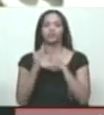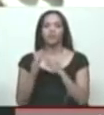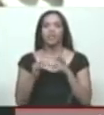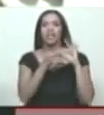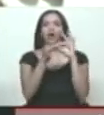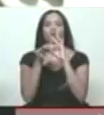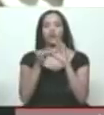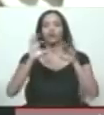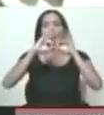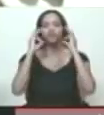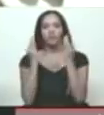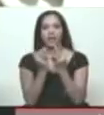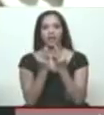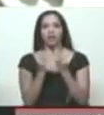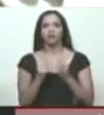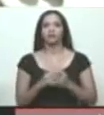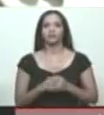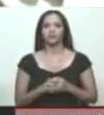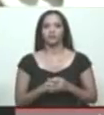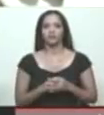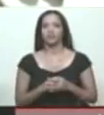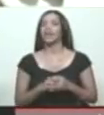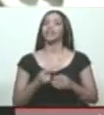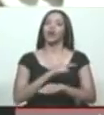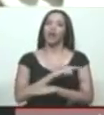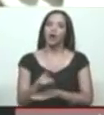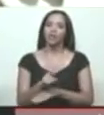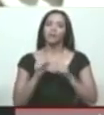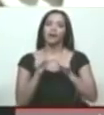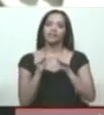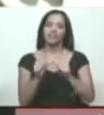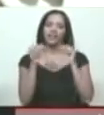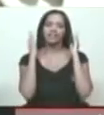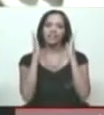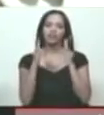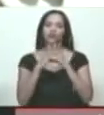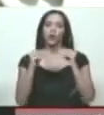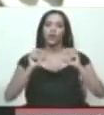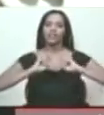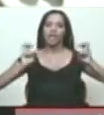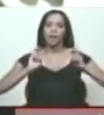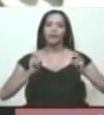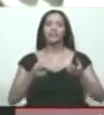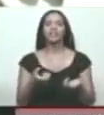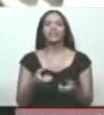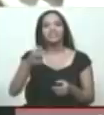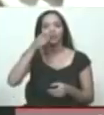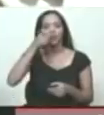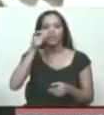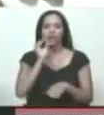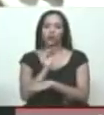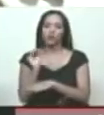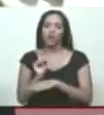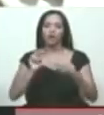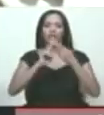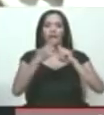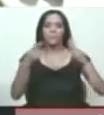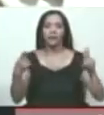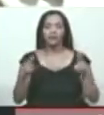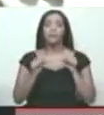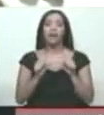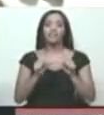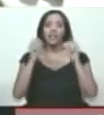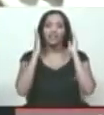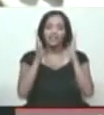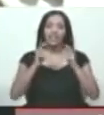de la familia, están dadas las órdenes para seguir atendiendo todo el tema de seguridad, preservación de la paz, para seguir